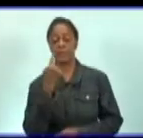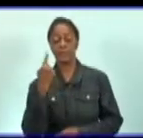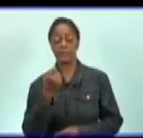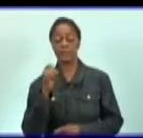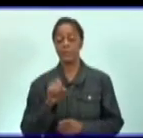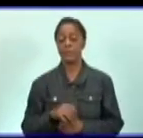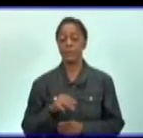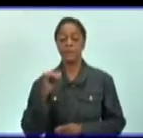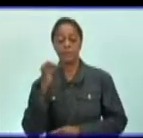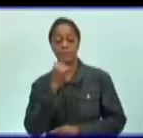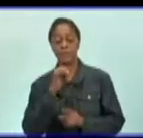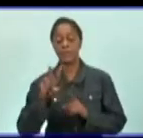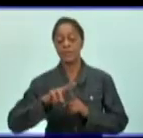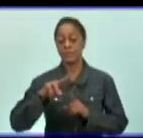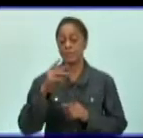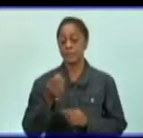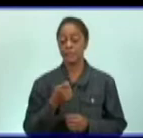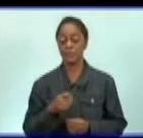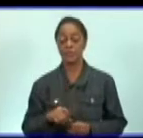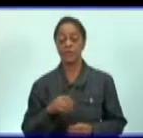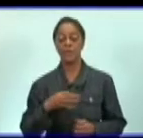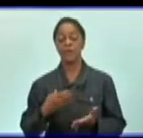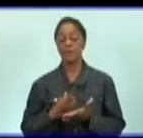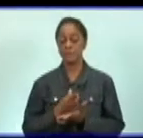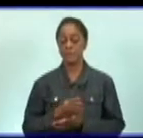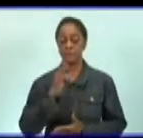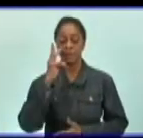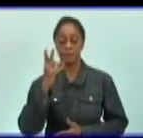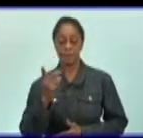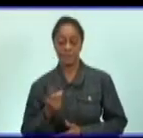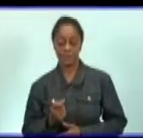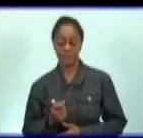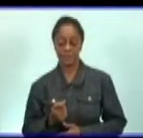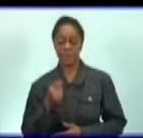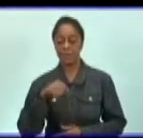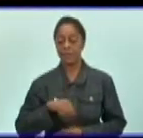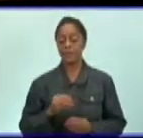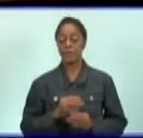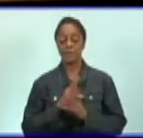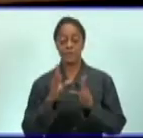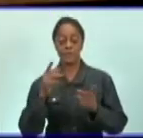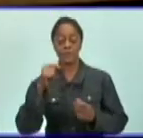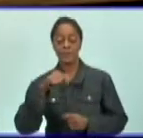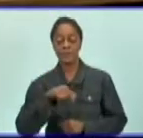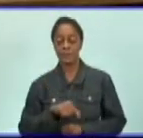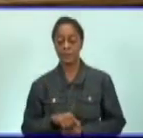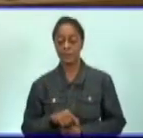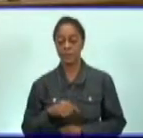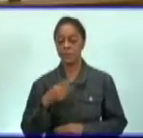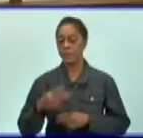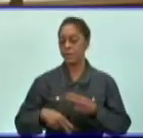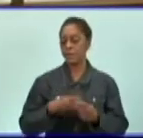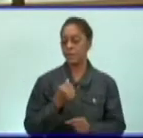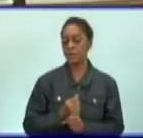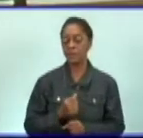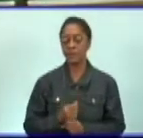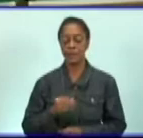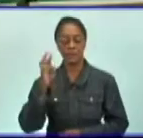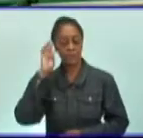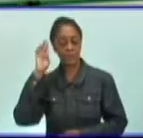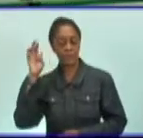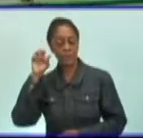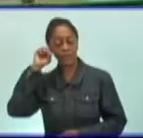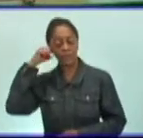emisión televisiva en la disciplina matemática. En la mañana de hoy trataremos de recordar lo